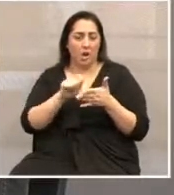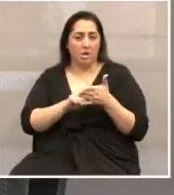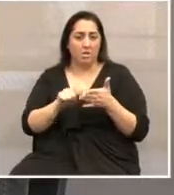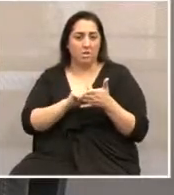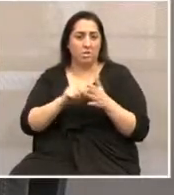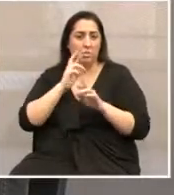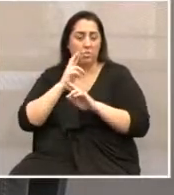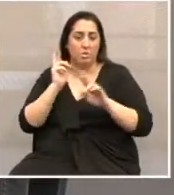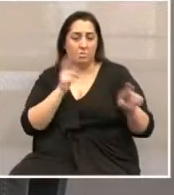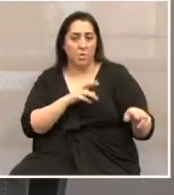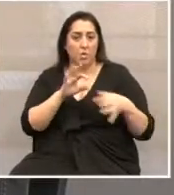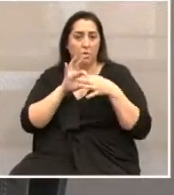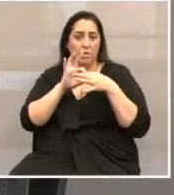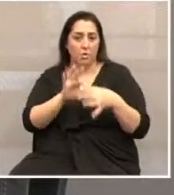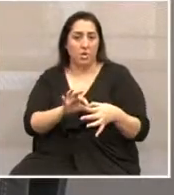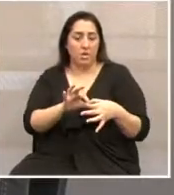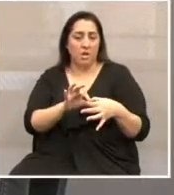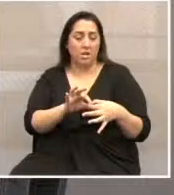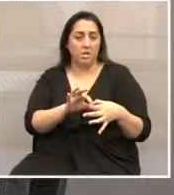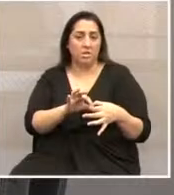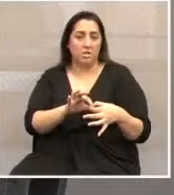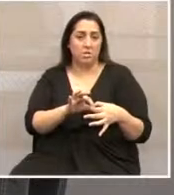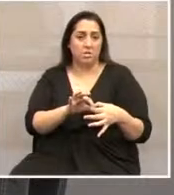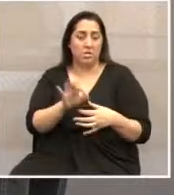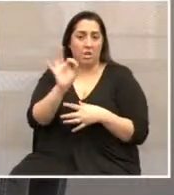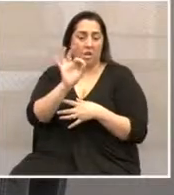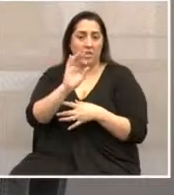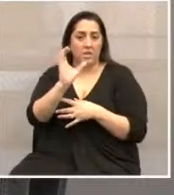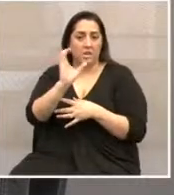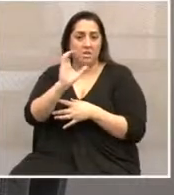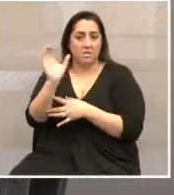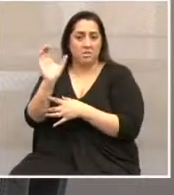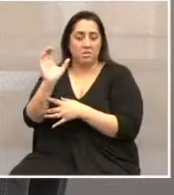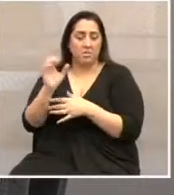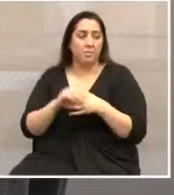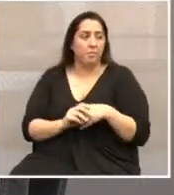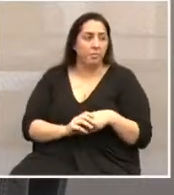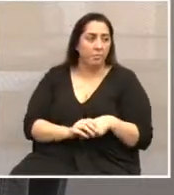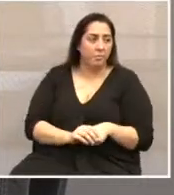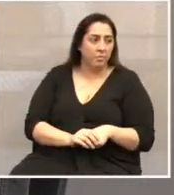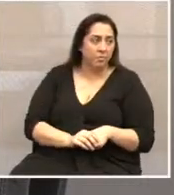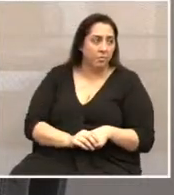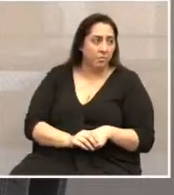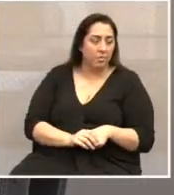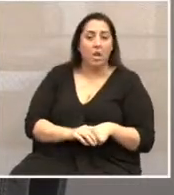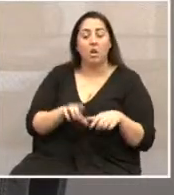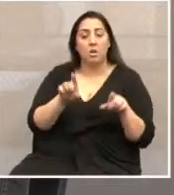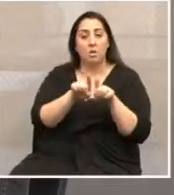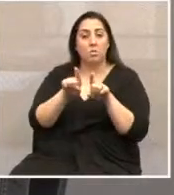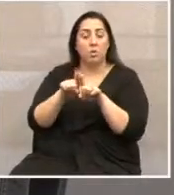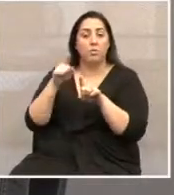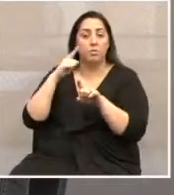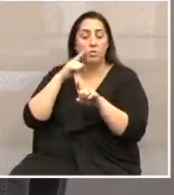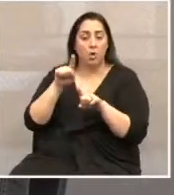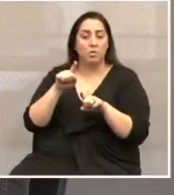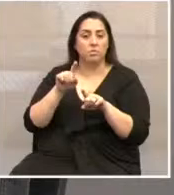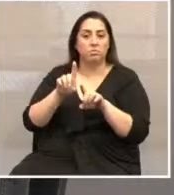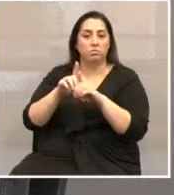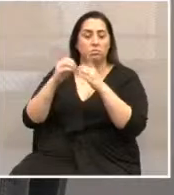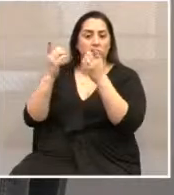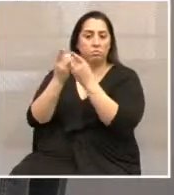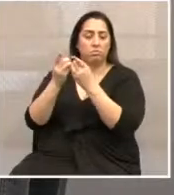la Comisión de Comunicaciones Federales y el Departamento de Justicia sobre la